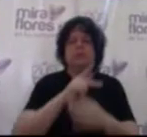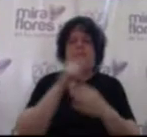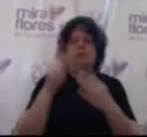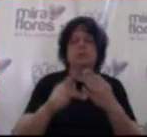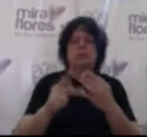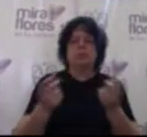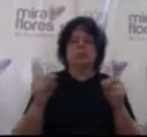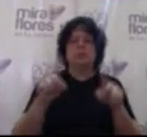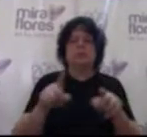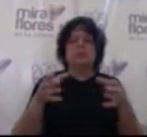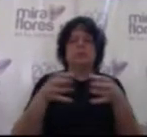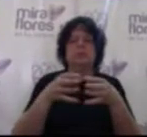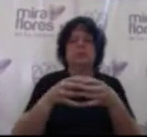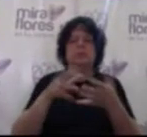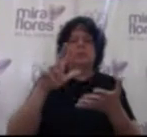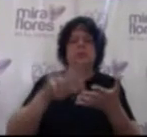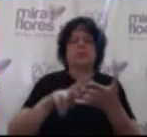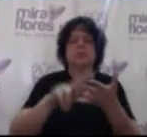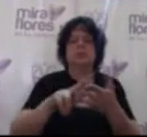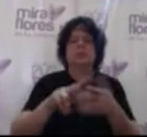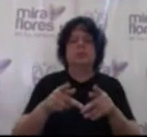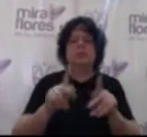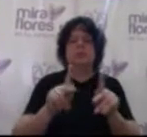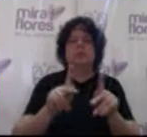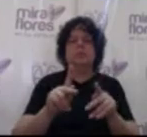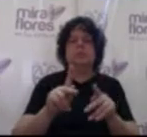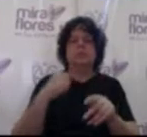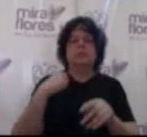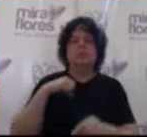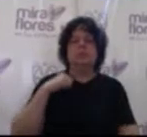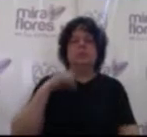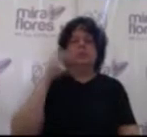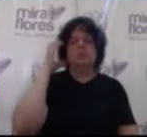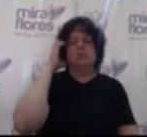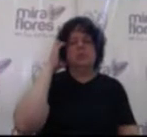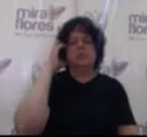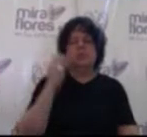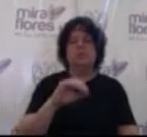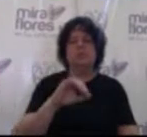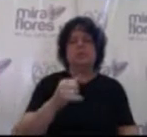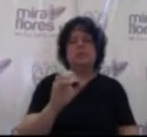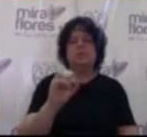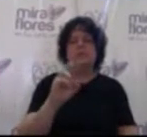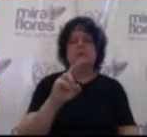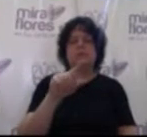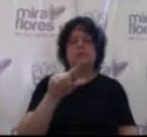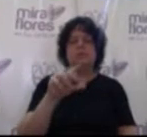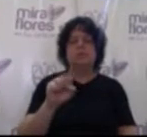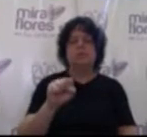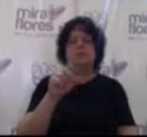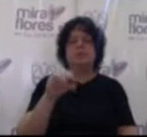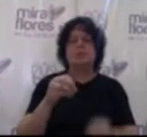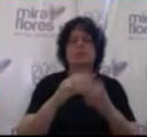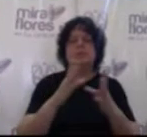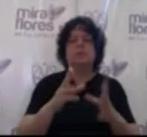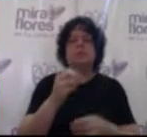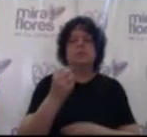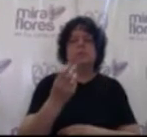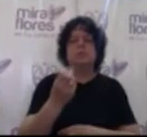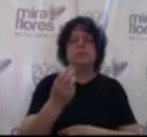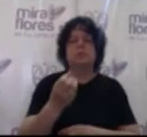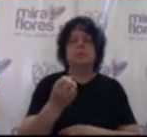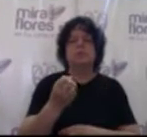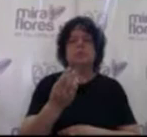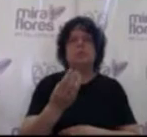Proyecto de acuerdo de consejo que aprueba la licencia solicitada por el alcalde de Miraflores, Jorge Vicente Martín Muñoz Wells, por los días 12 y 13